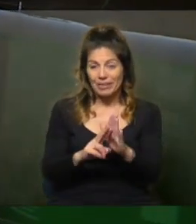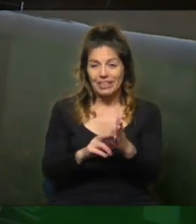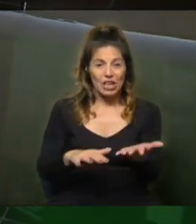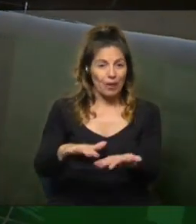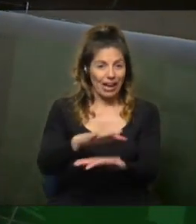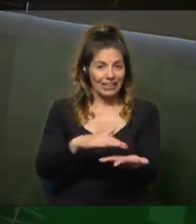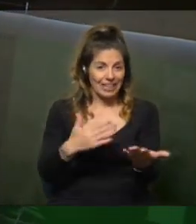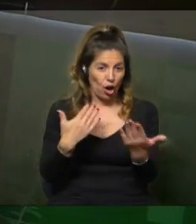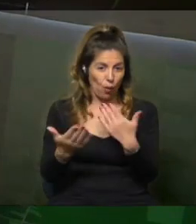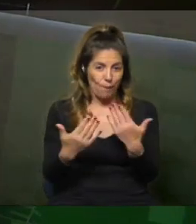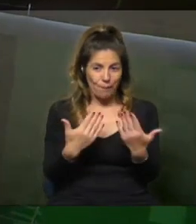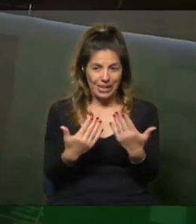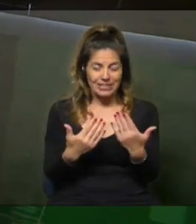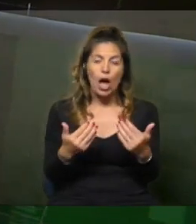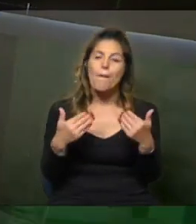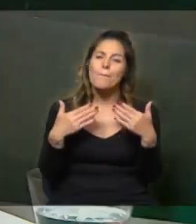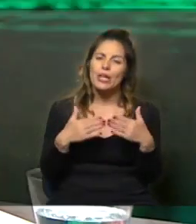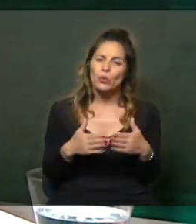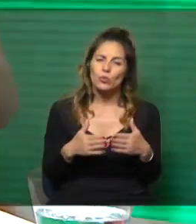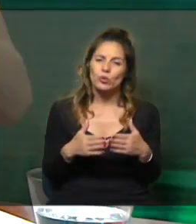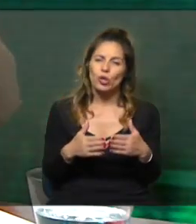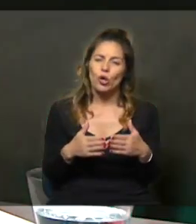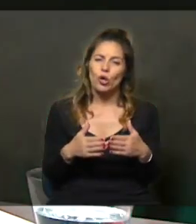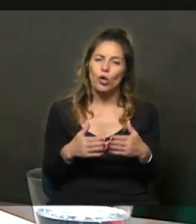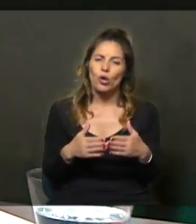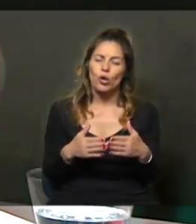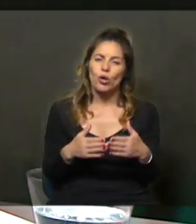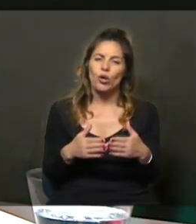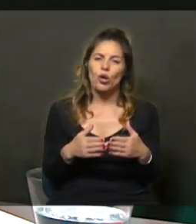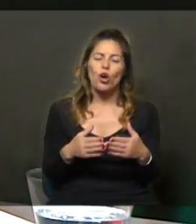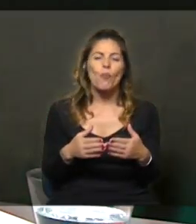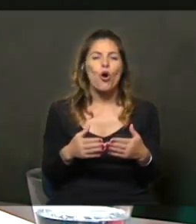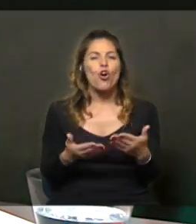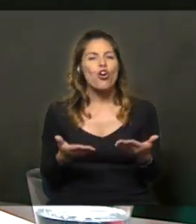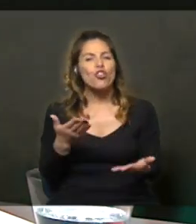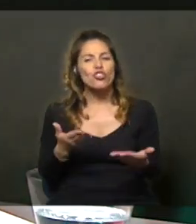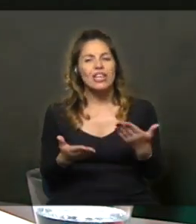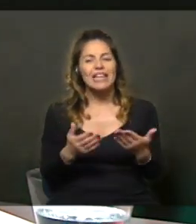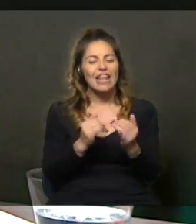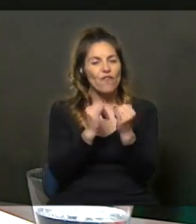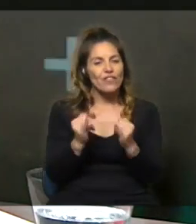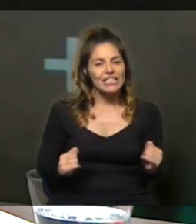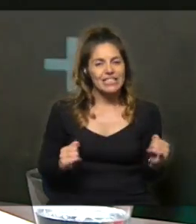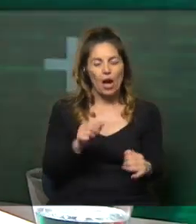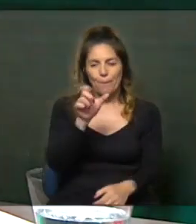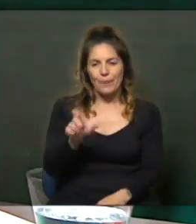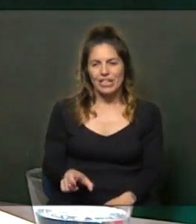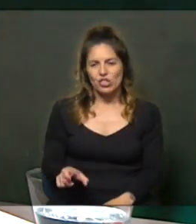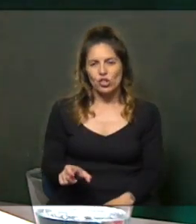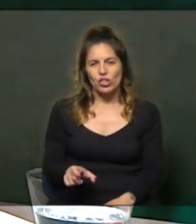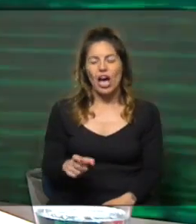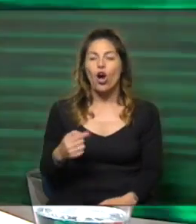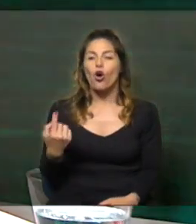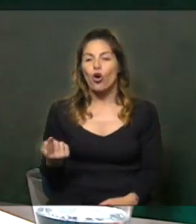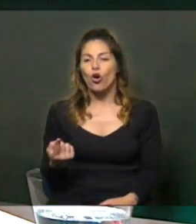en la conversa y y me pregunto también este cómo quizás Cómo contrasta esto no esta felicidad de estas personas que que manifestaban ahí con